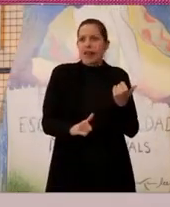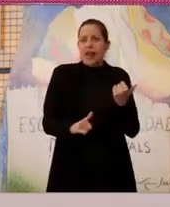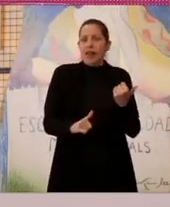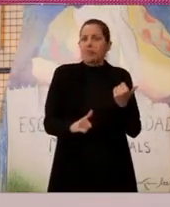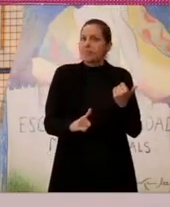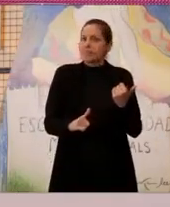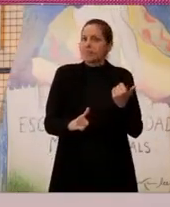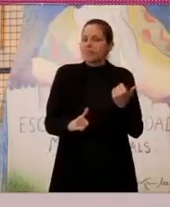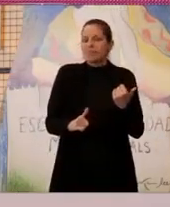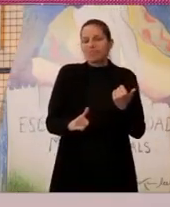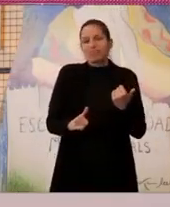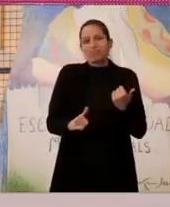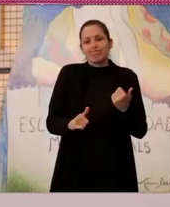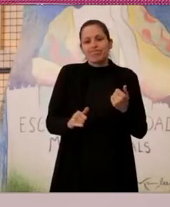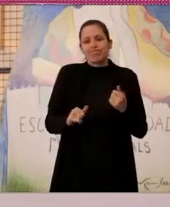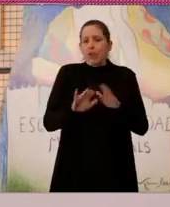pagar Entonces